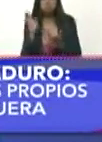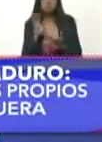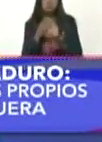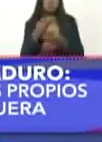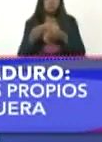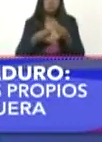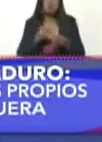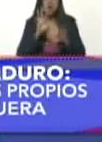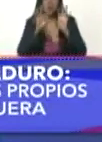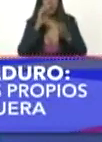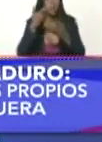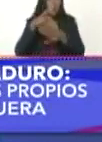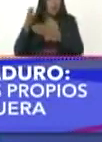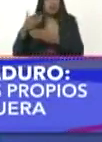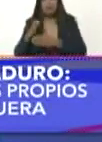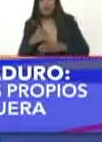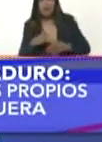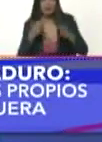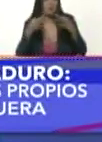a cualquier oficial,